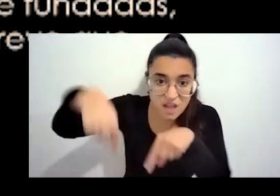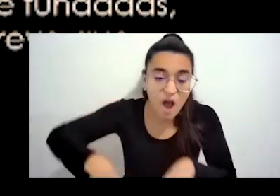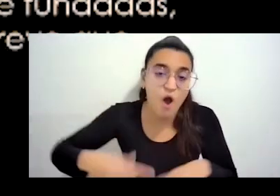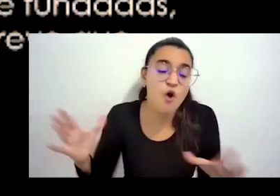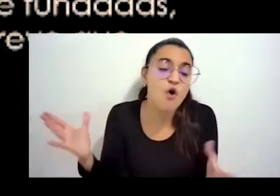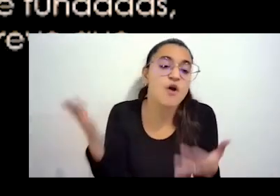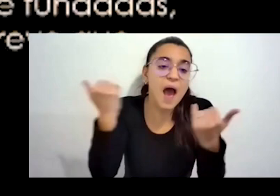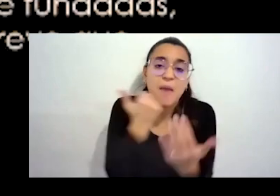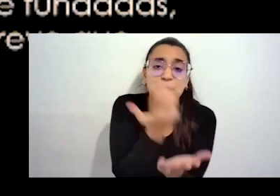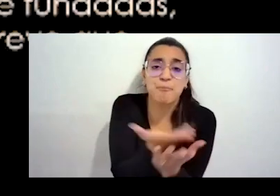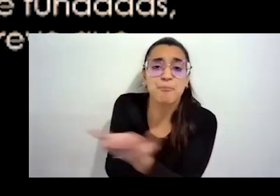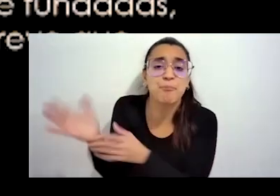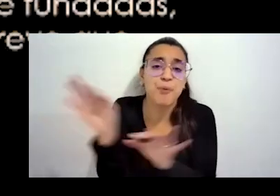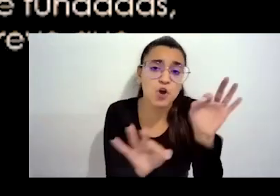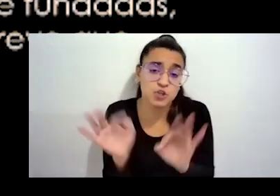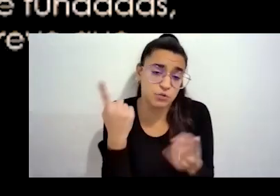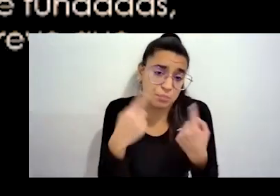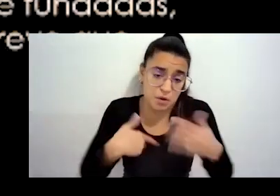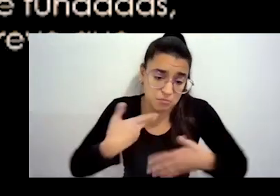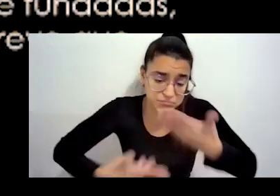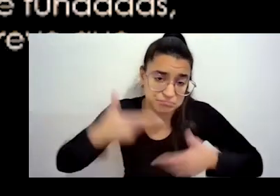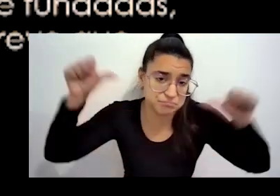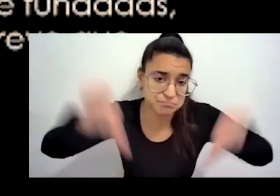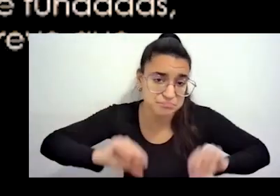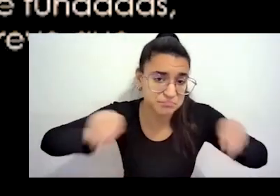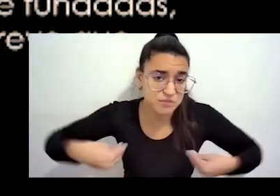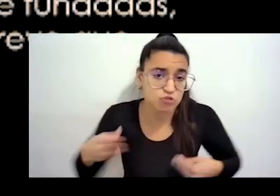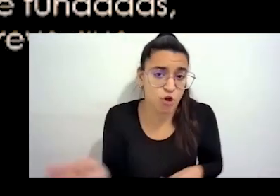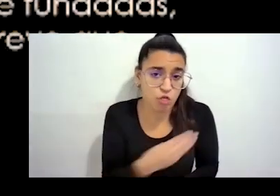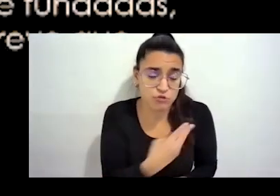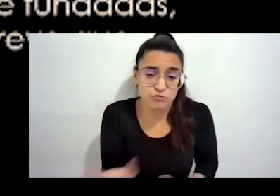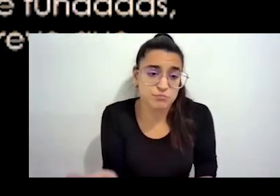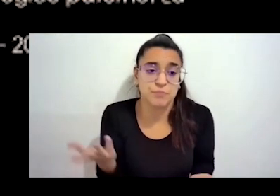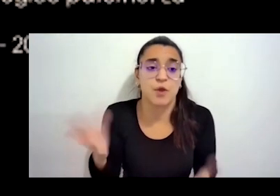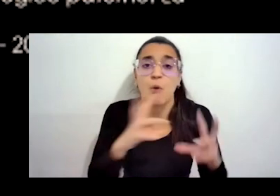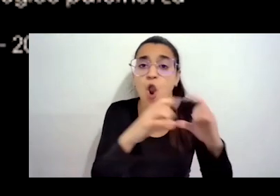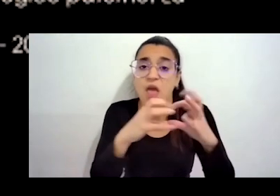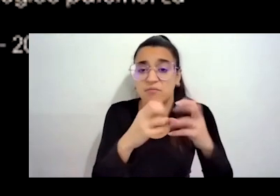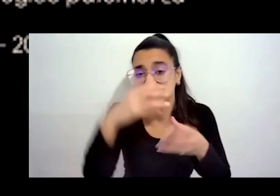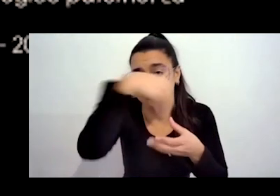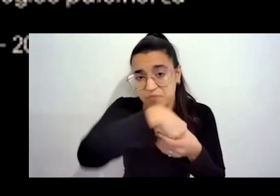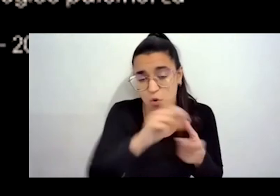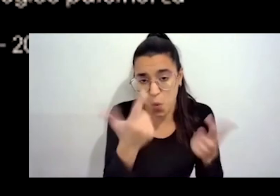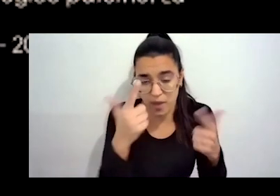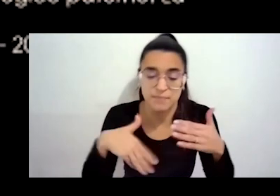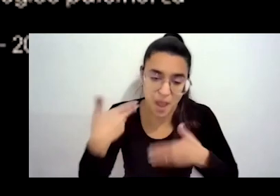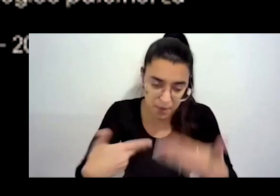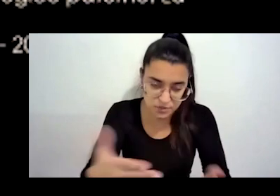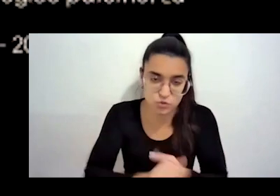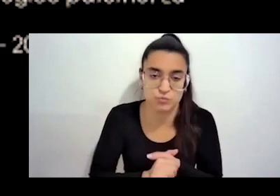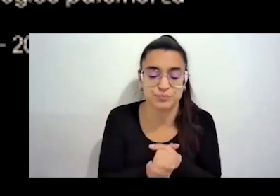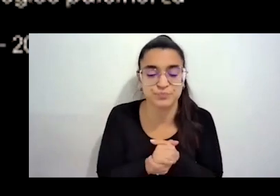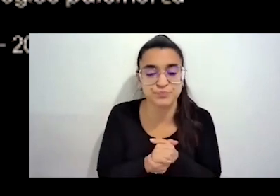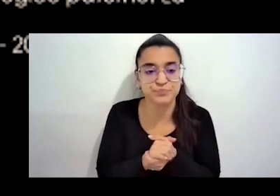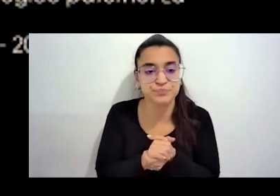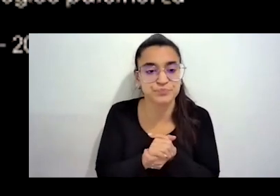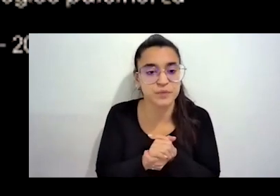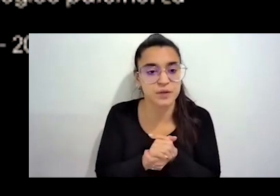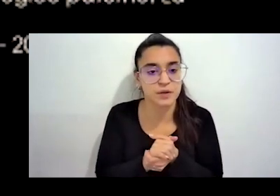presentado proyectos y ninguno ha prosperado, o sea, ni siquiera han tenido tratamiento legislativo. Avanzo. Sí, ¿estoy